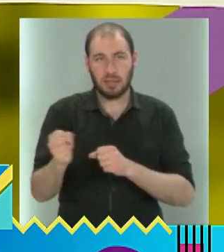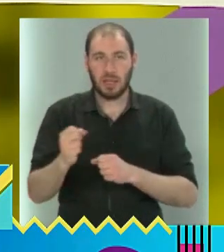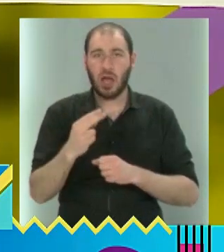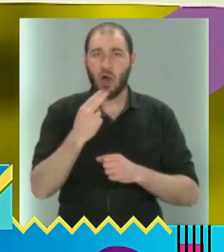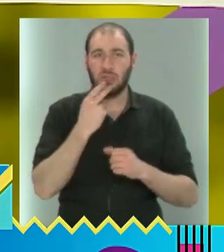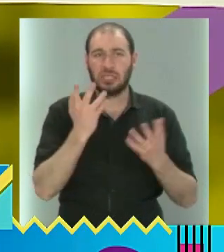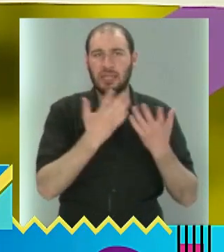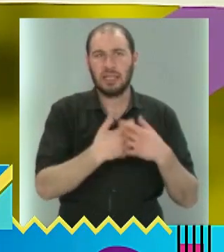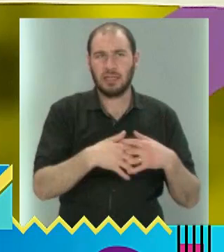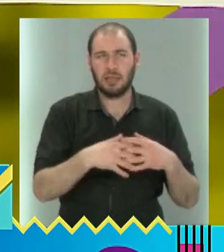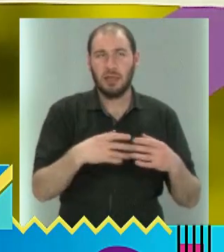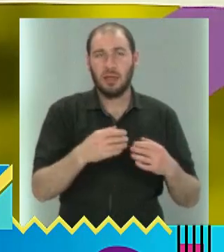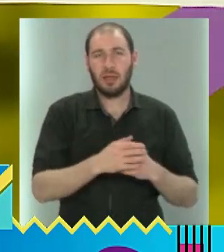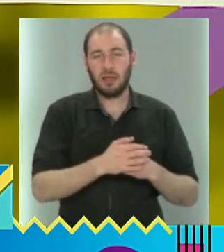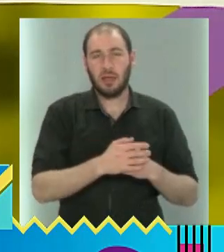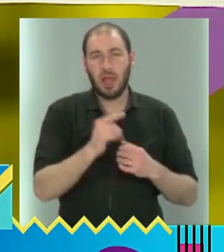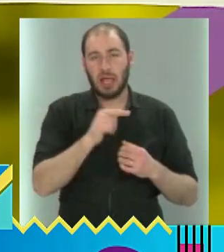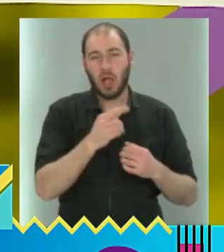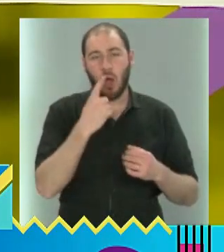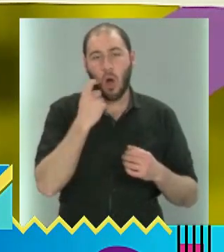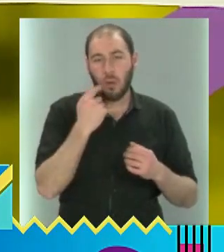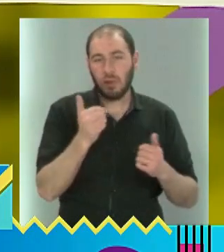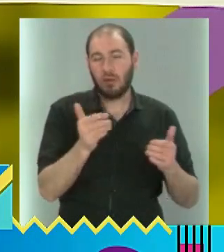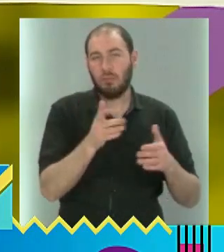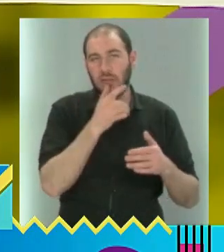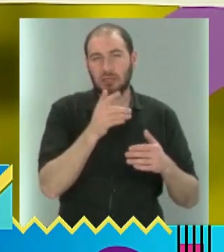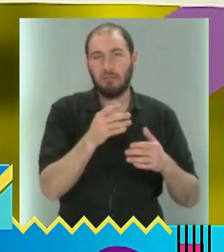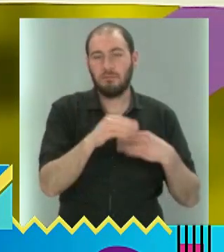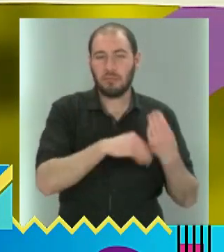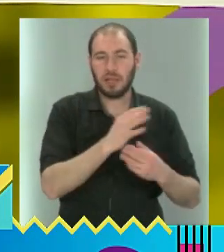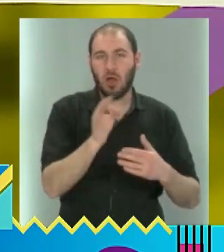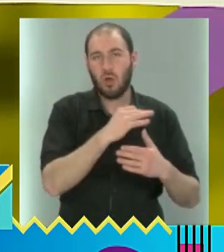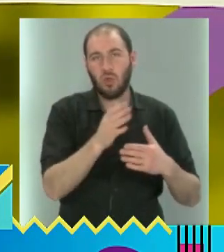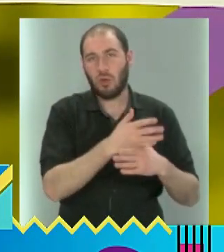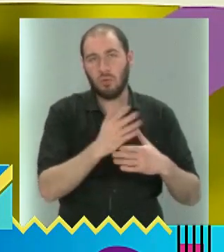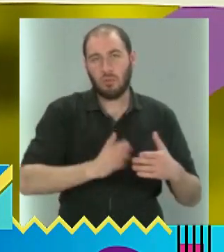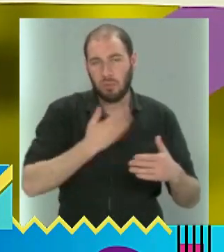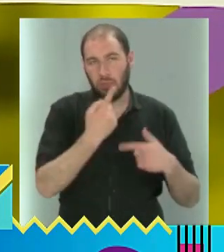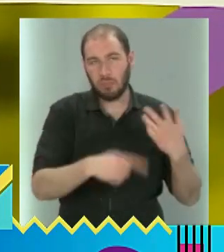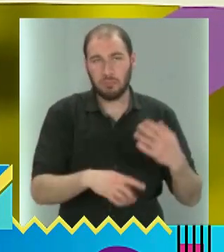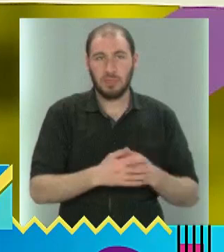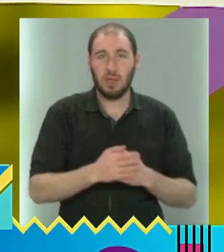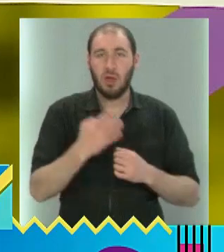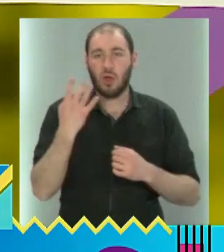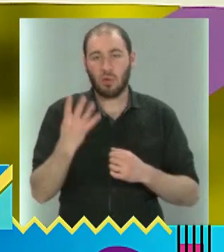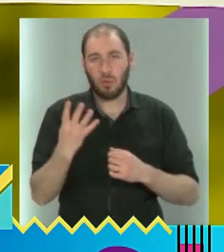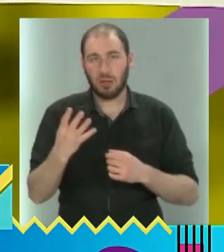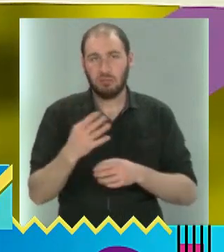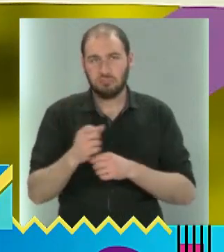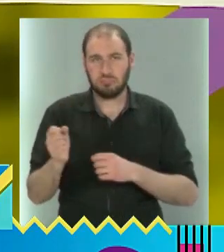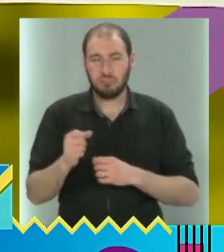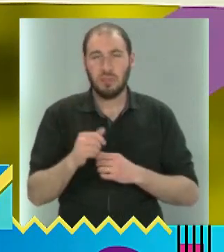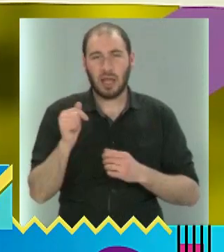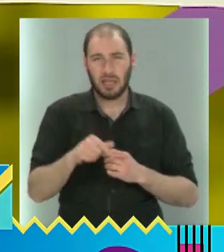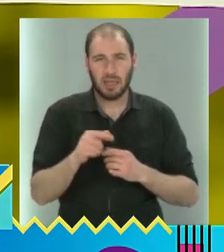11 vinculados, es decir, cometidos por algún hombre que tenía un lazo familiar o allegado o afectivo a la víctima, y 4 travesticidios. Y como